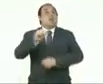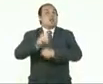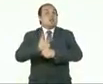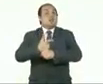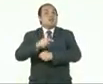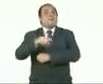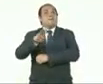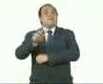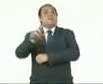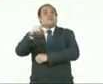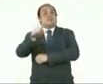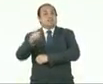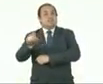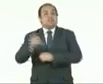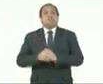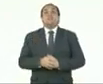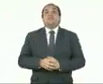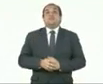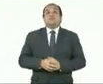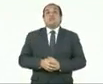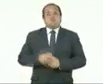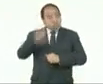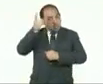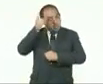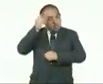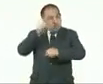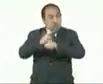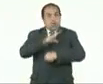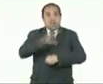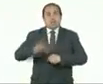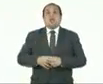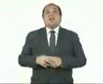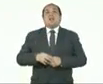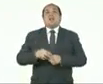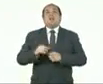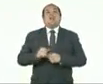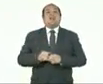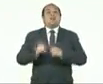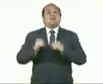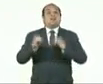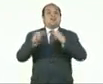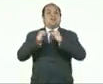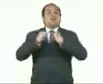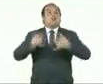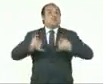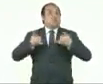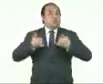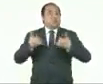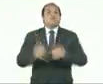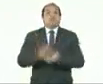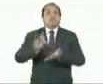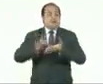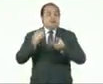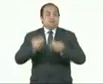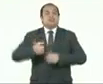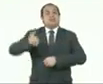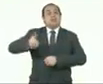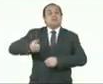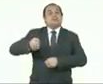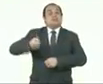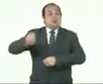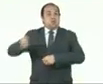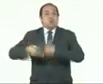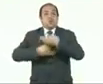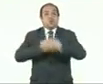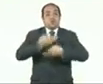licenciada Beatriz Adriana Olivares Pinal, directora general del Instituto de la Juventud. Muchas gracias. Saludo con mucho gusto a todas